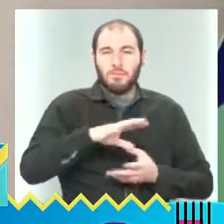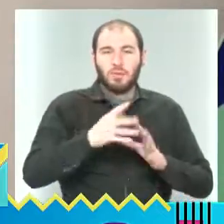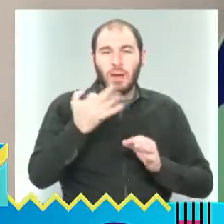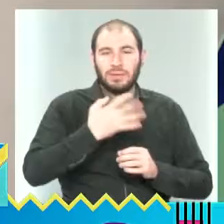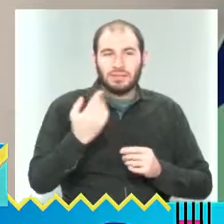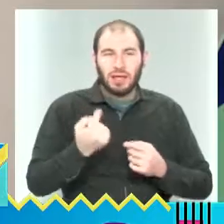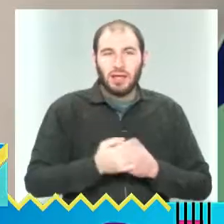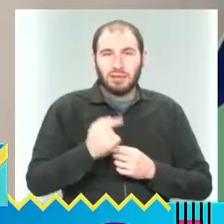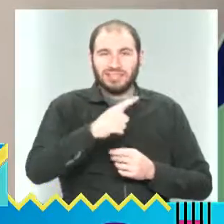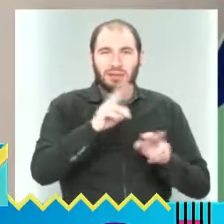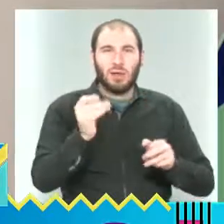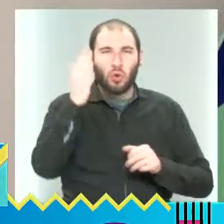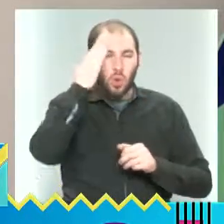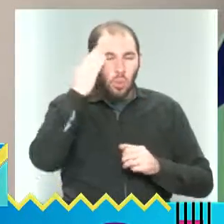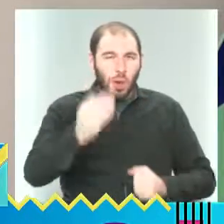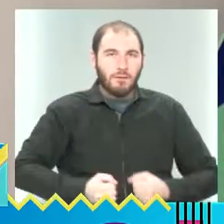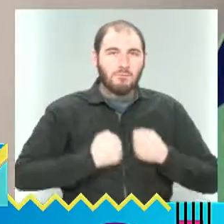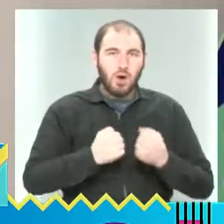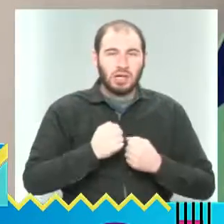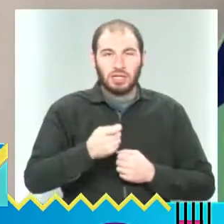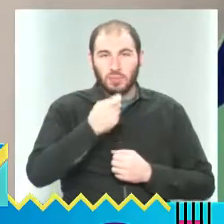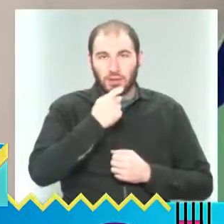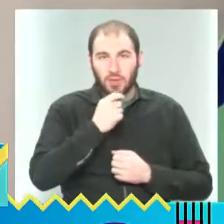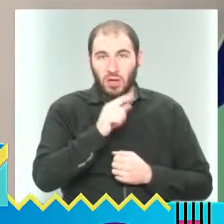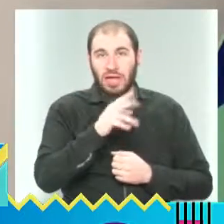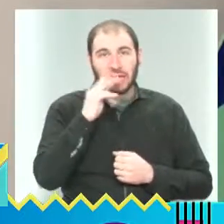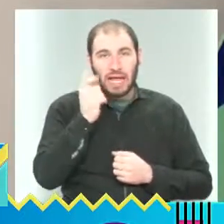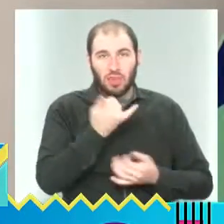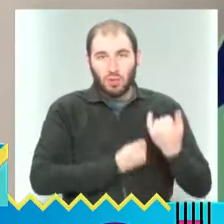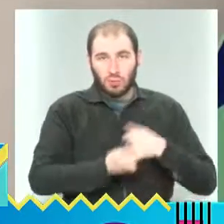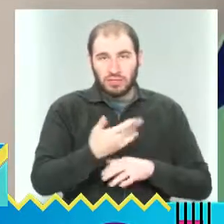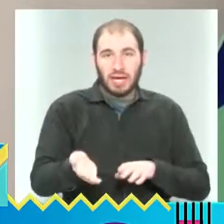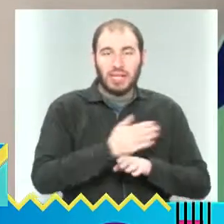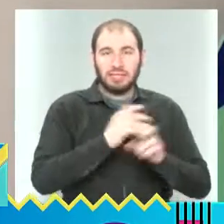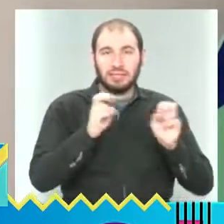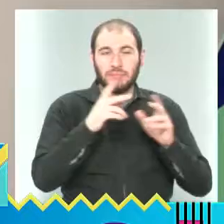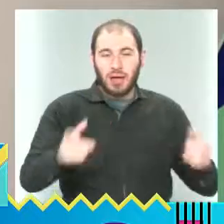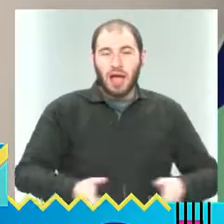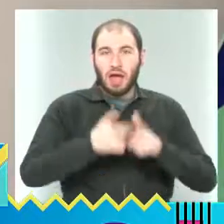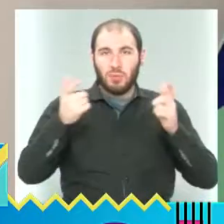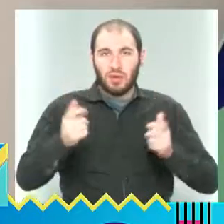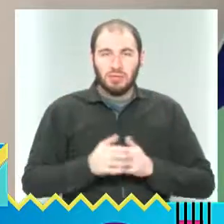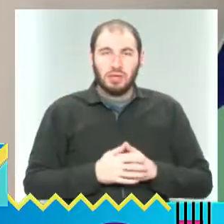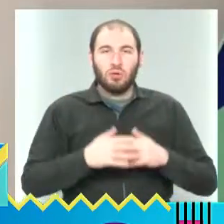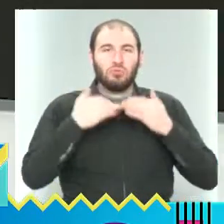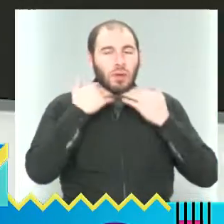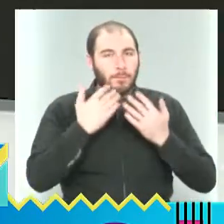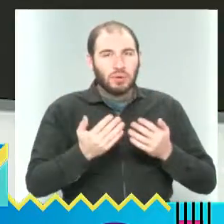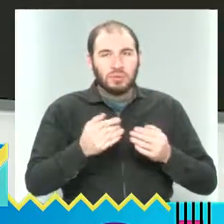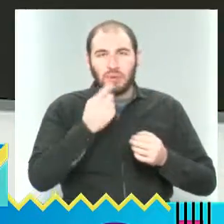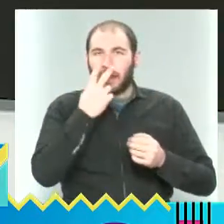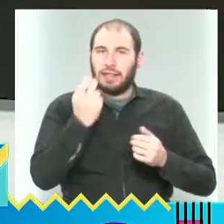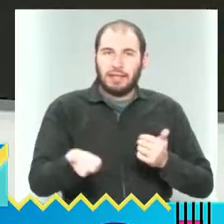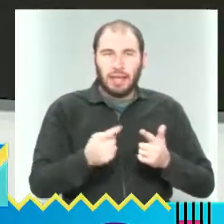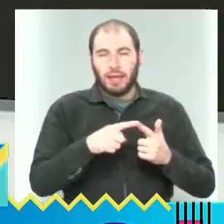particularidades que hasta son culturales, muy fuertes. Por ejemplo, lo que decía Ricardo hace un rato acerca de los árboles, más allá de la situación energética